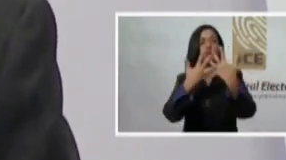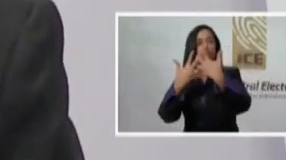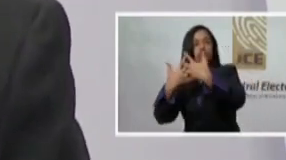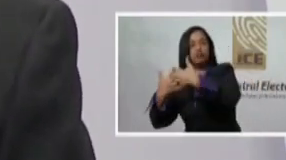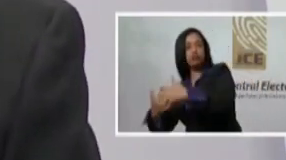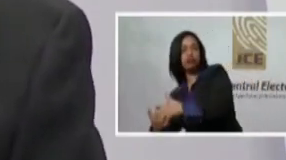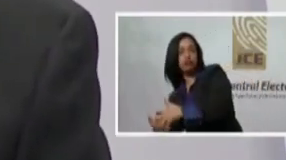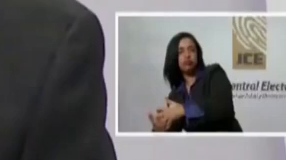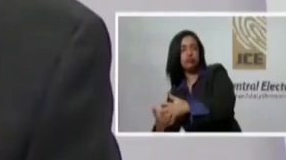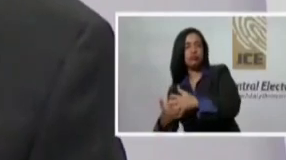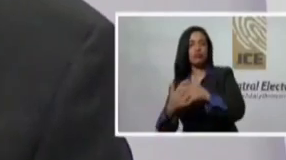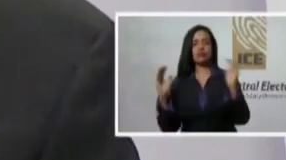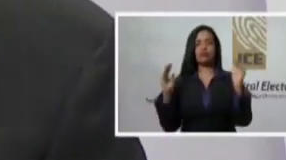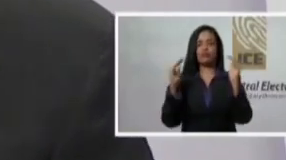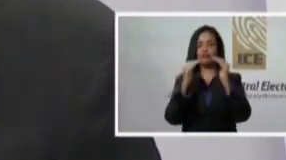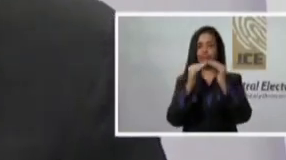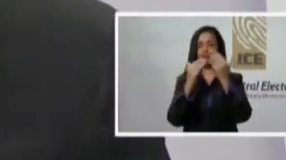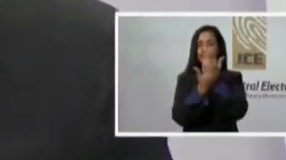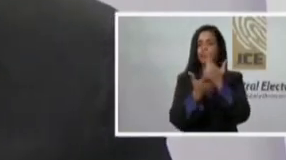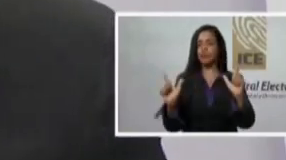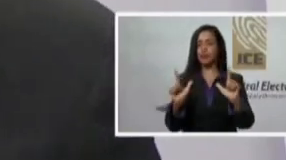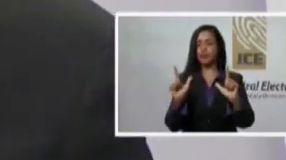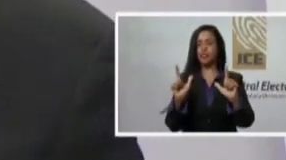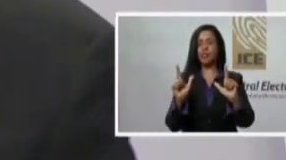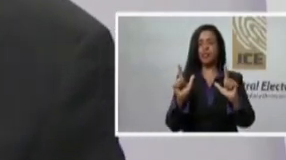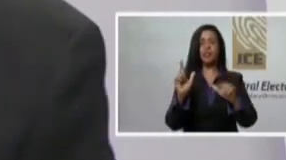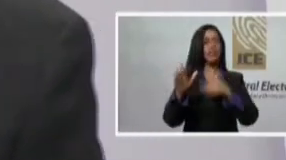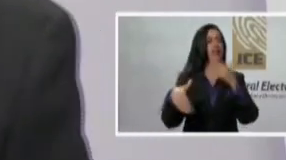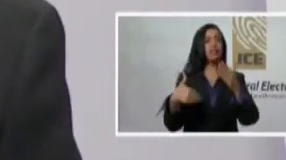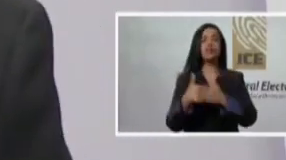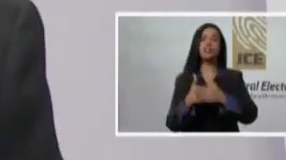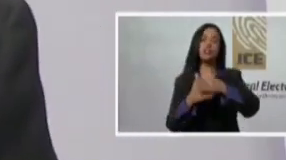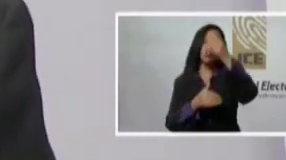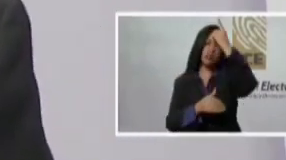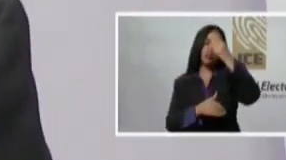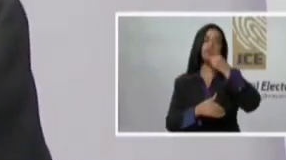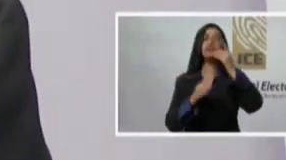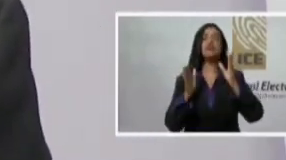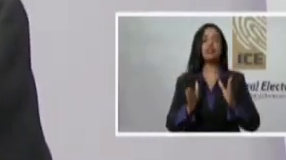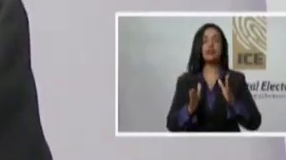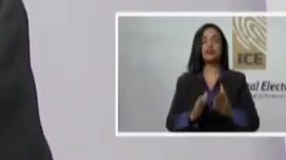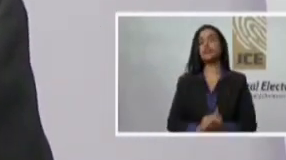libertad de todos los dominicanos y dominicanas.